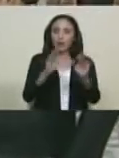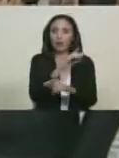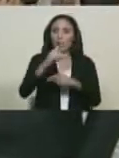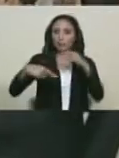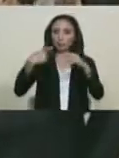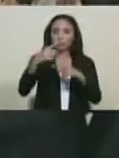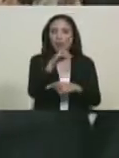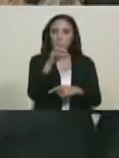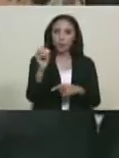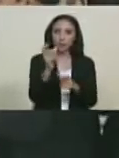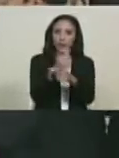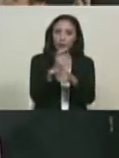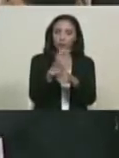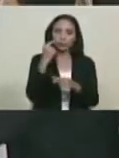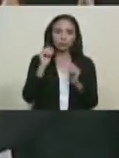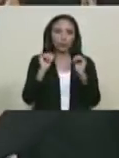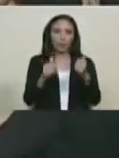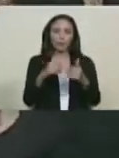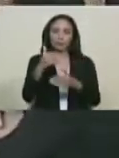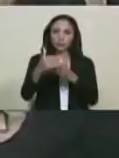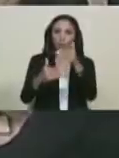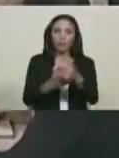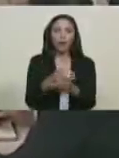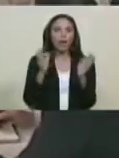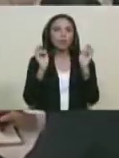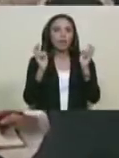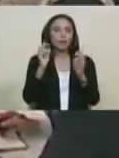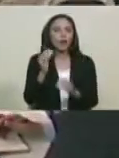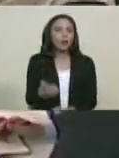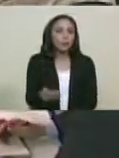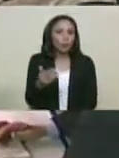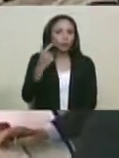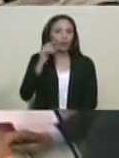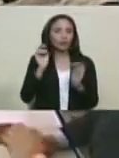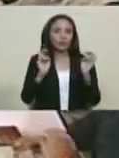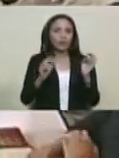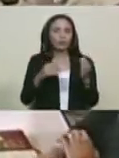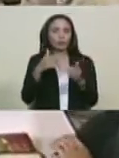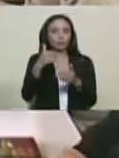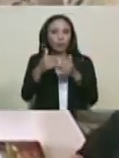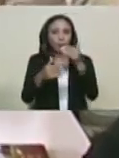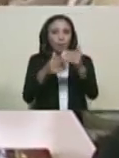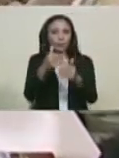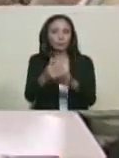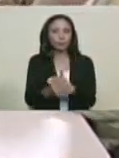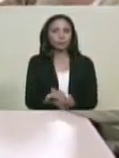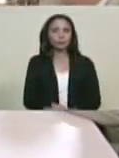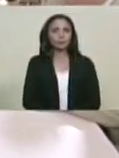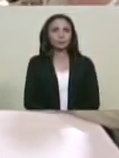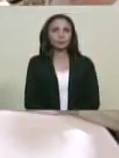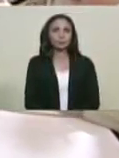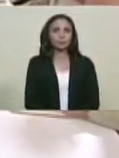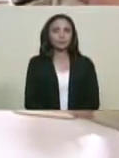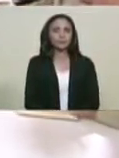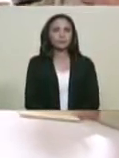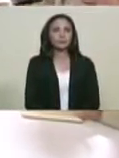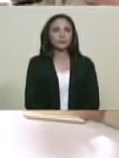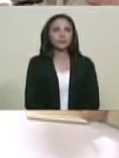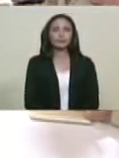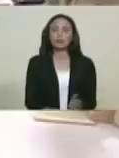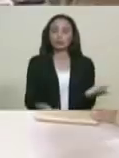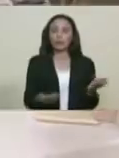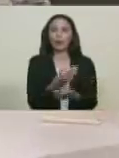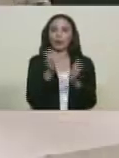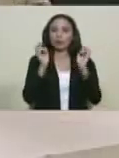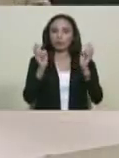comenzará uno de los temas más delicados el tema necesario y es el